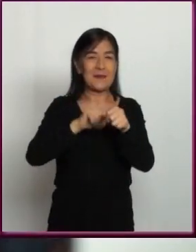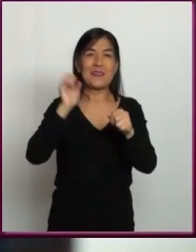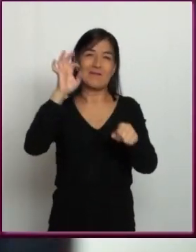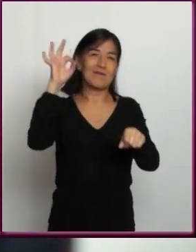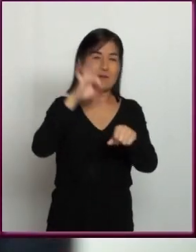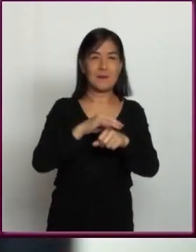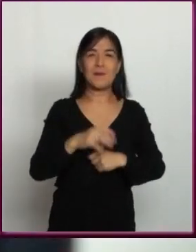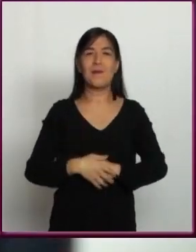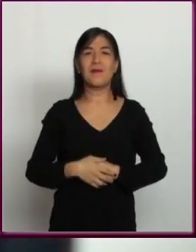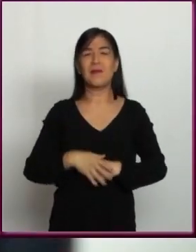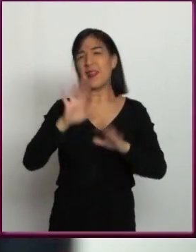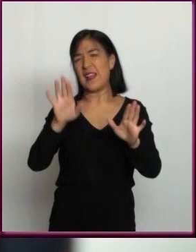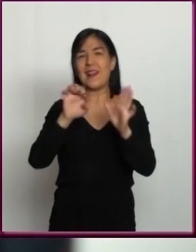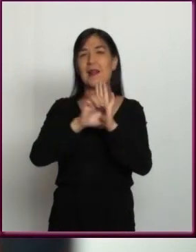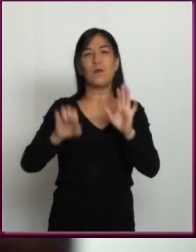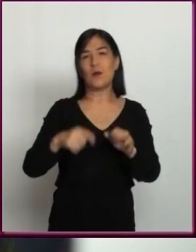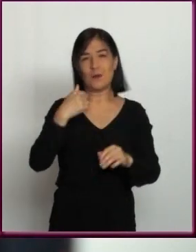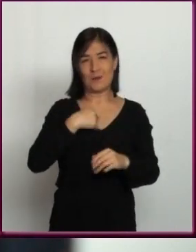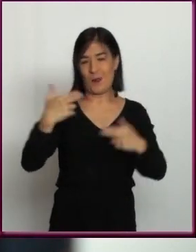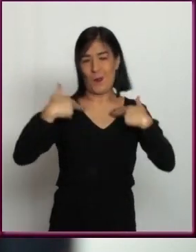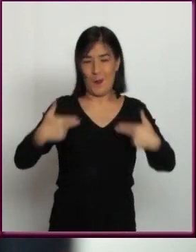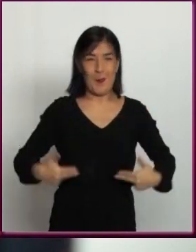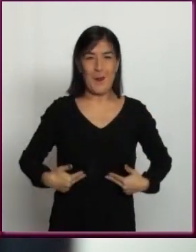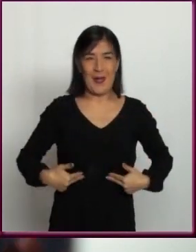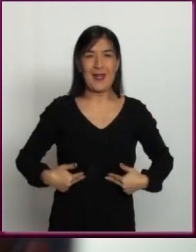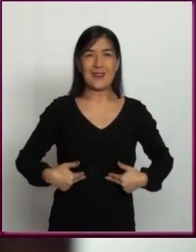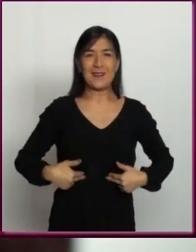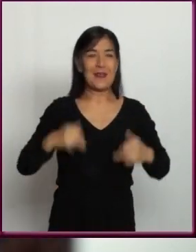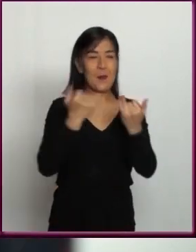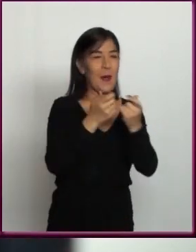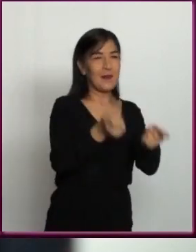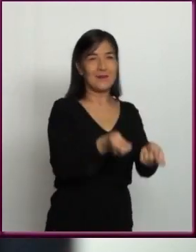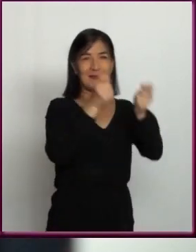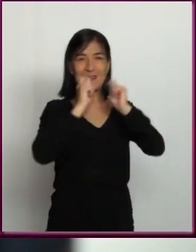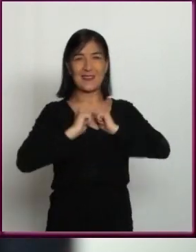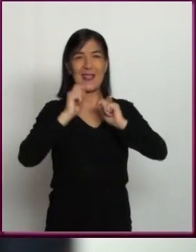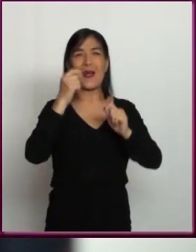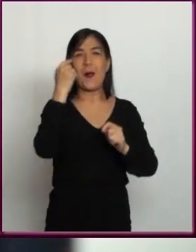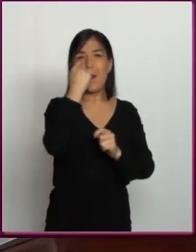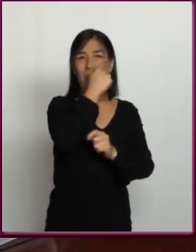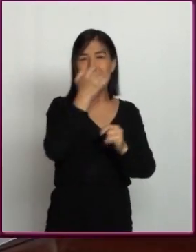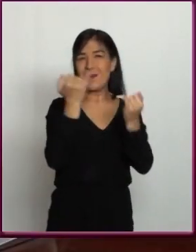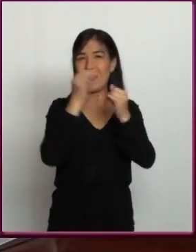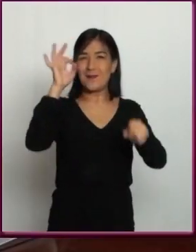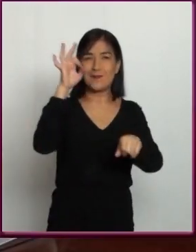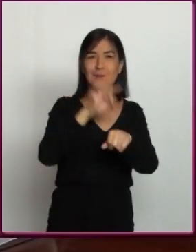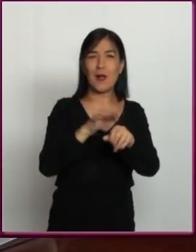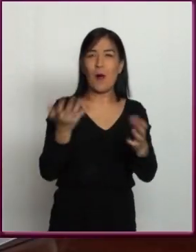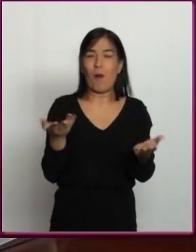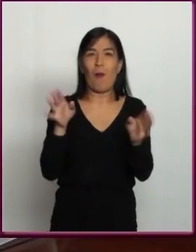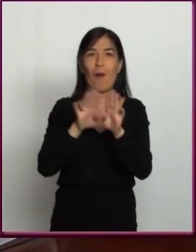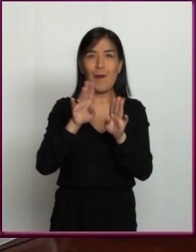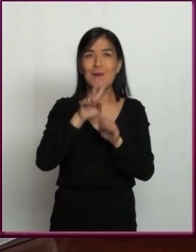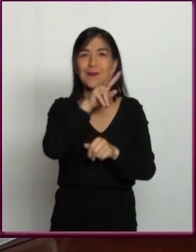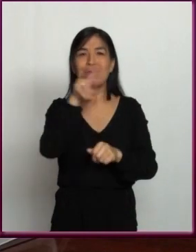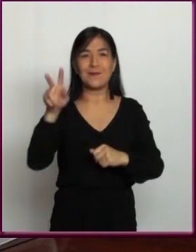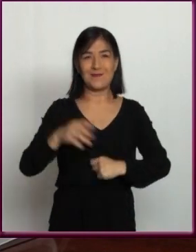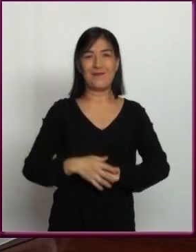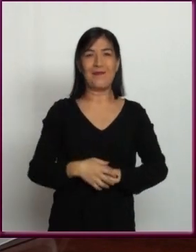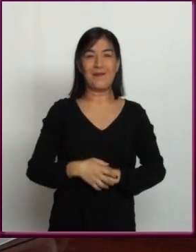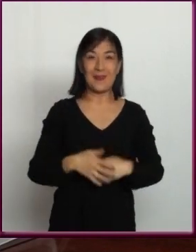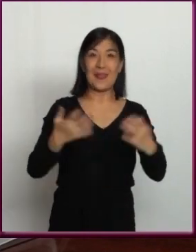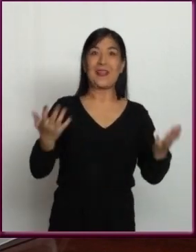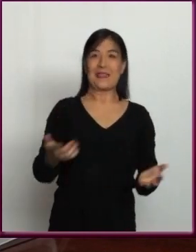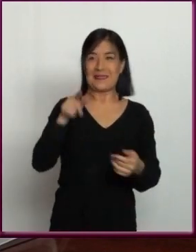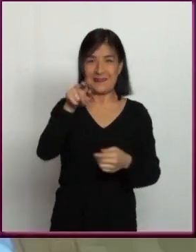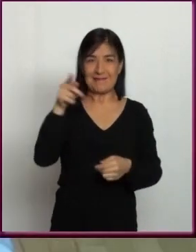por ejemplo, los ojos de insectos, los seres humanos, ¿de qué forma diferente veríamos? Esa es una pregunta